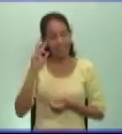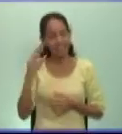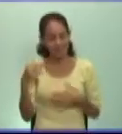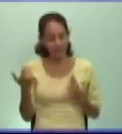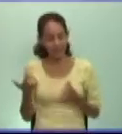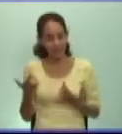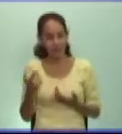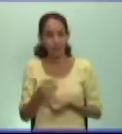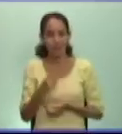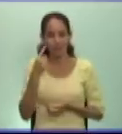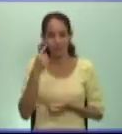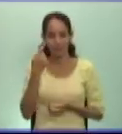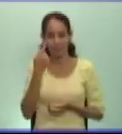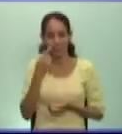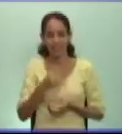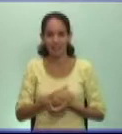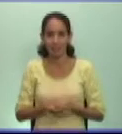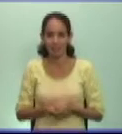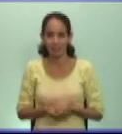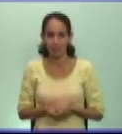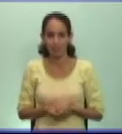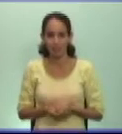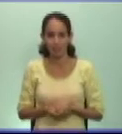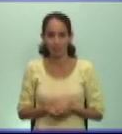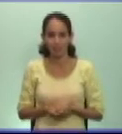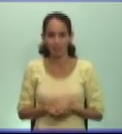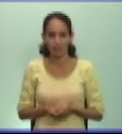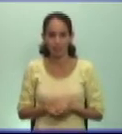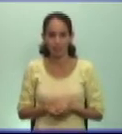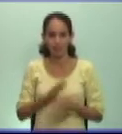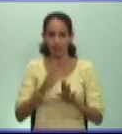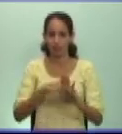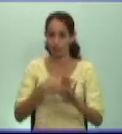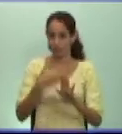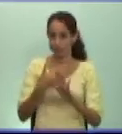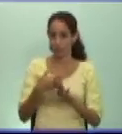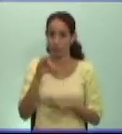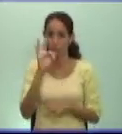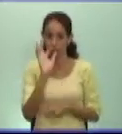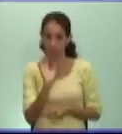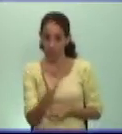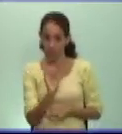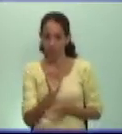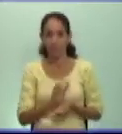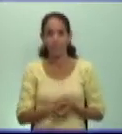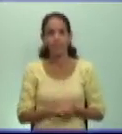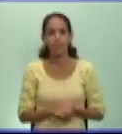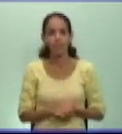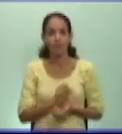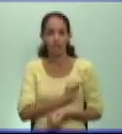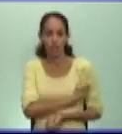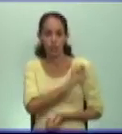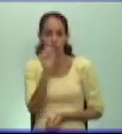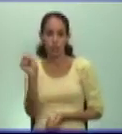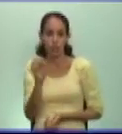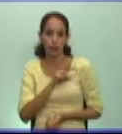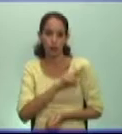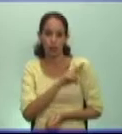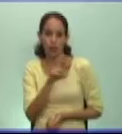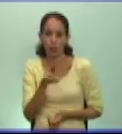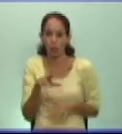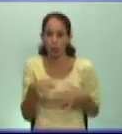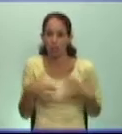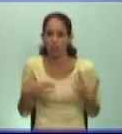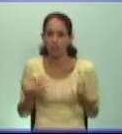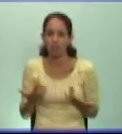completar el esquema. Ahí está, década del 80, el triunfo de los republicanos. Recuerden que a partir de ahí comienzan dos